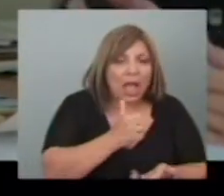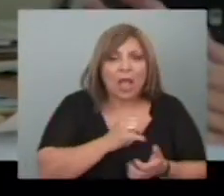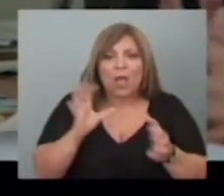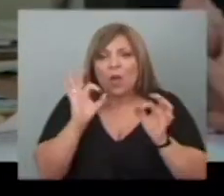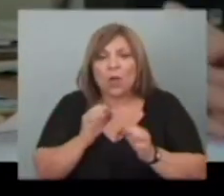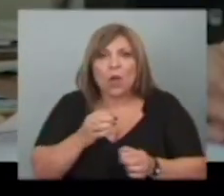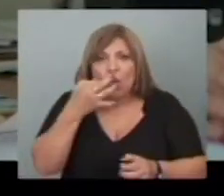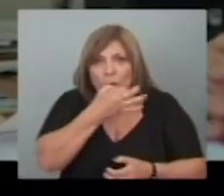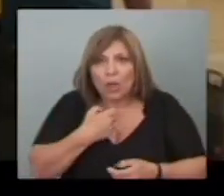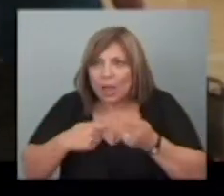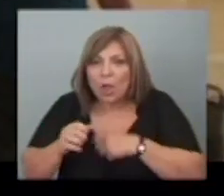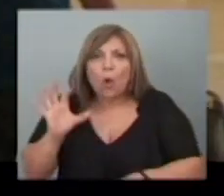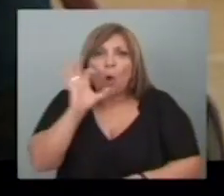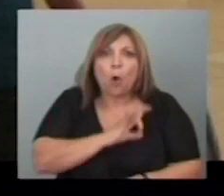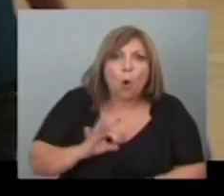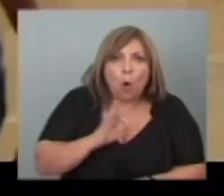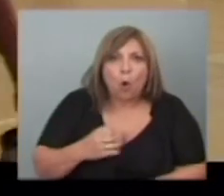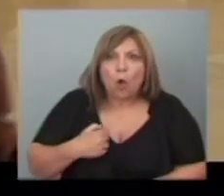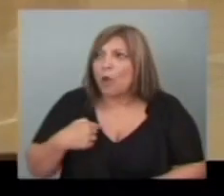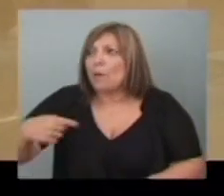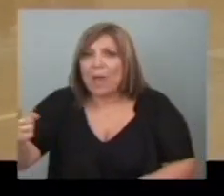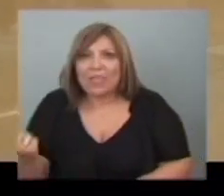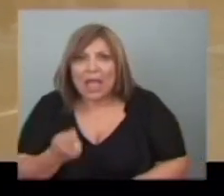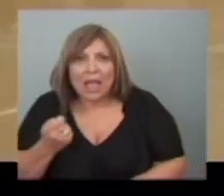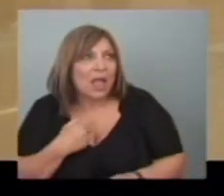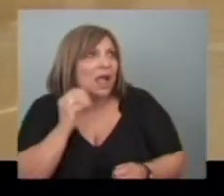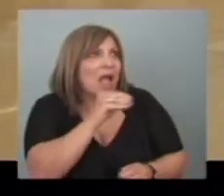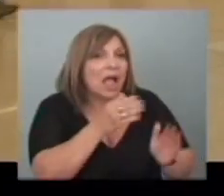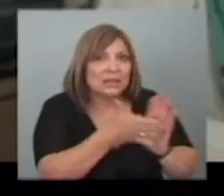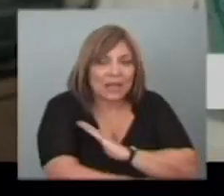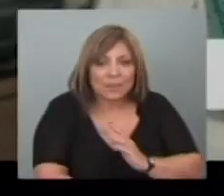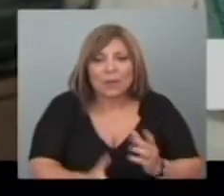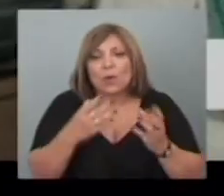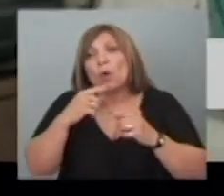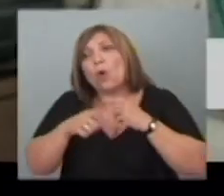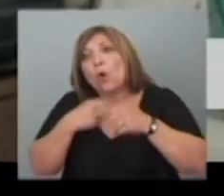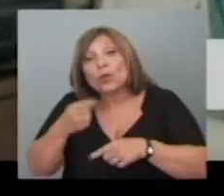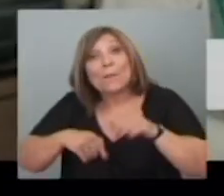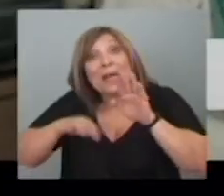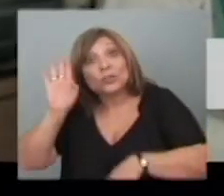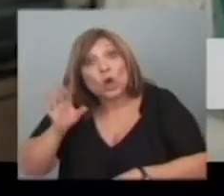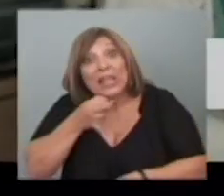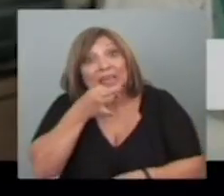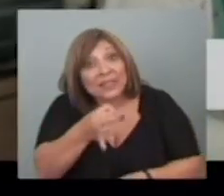de la trata o alguna otra situación similar. Más de la mitad declara volver por motivos económicos. Lo que